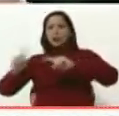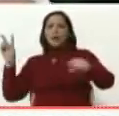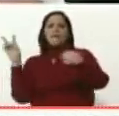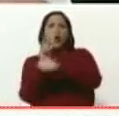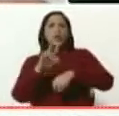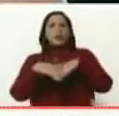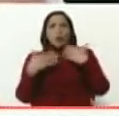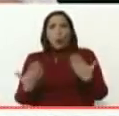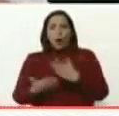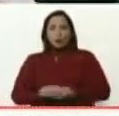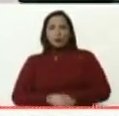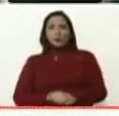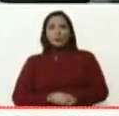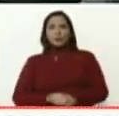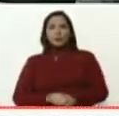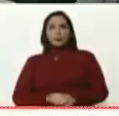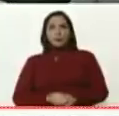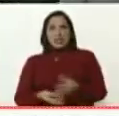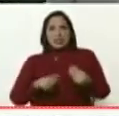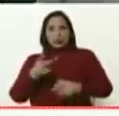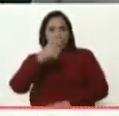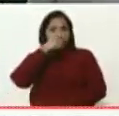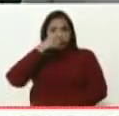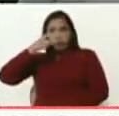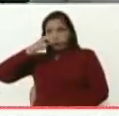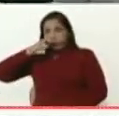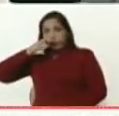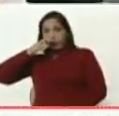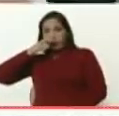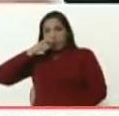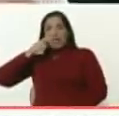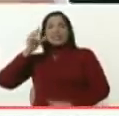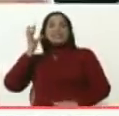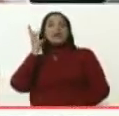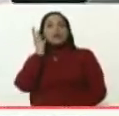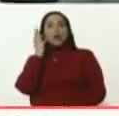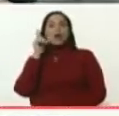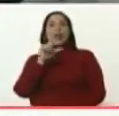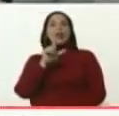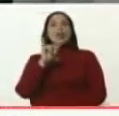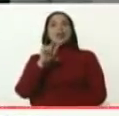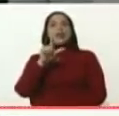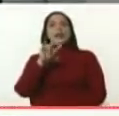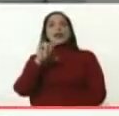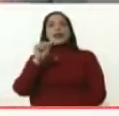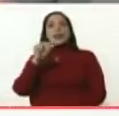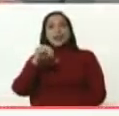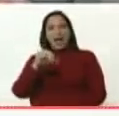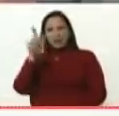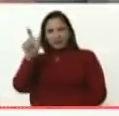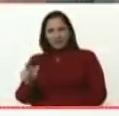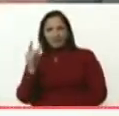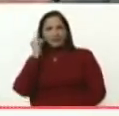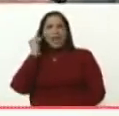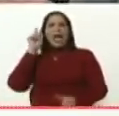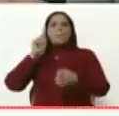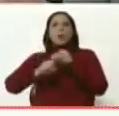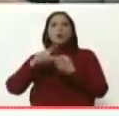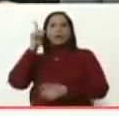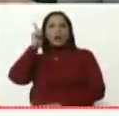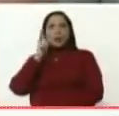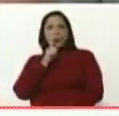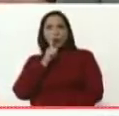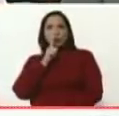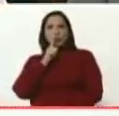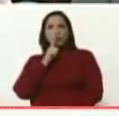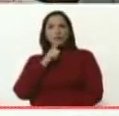cuando fungió como escolta de la señora Lilian Tintori, de todas las acciones violentas que costaron vidas en los años 2014